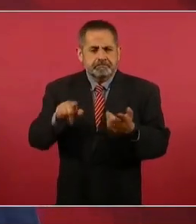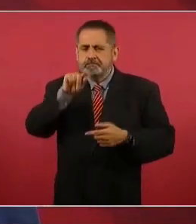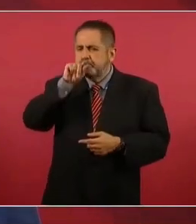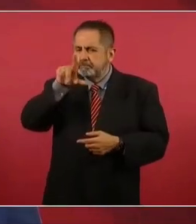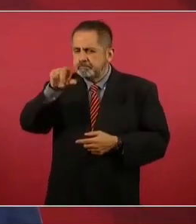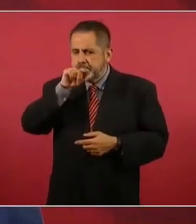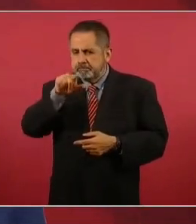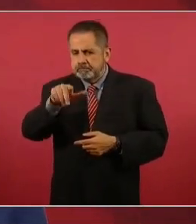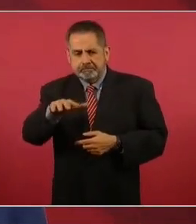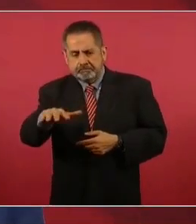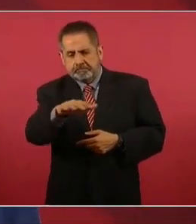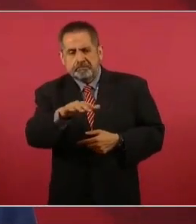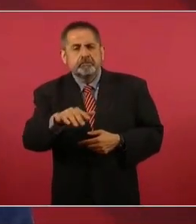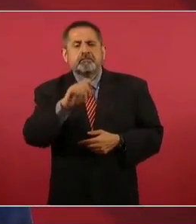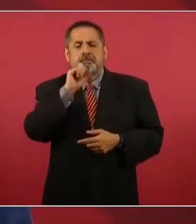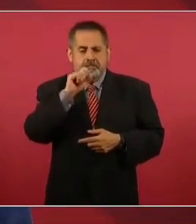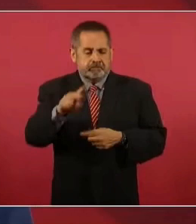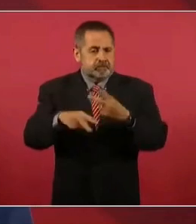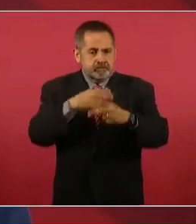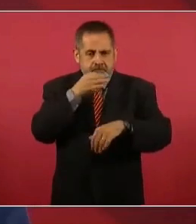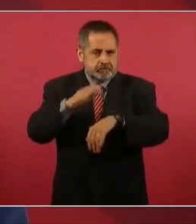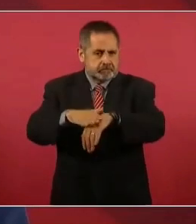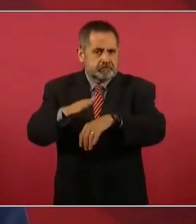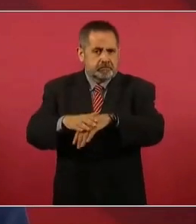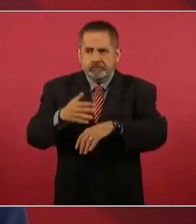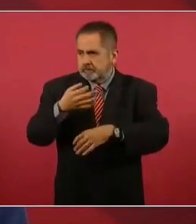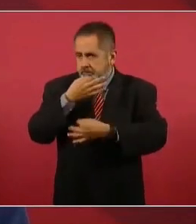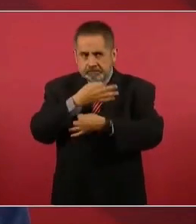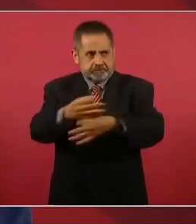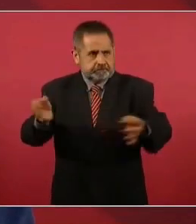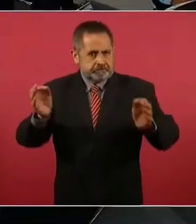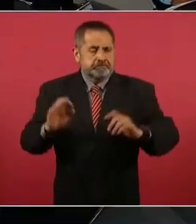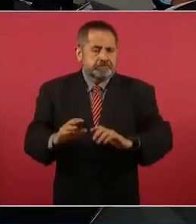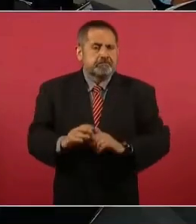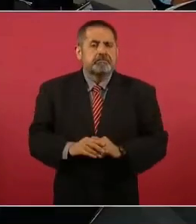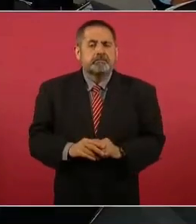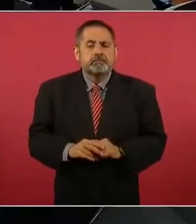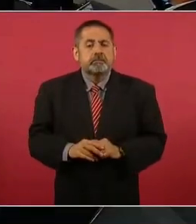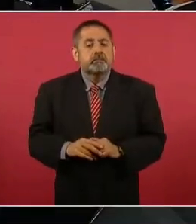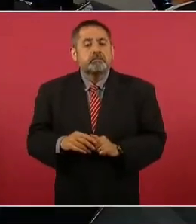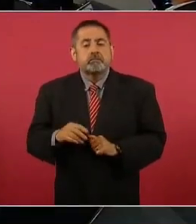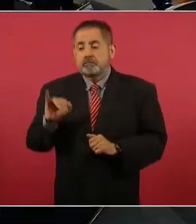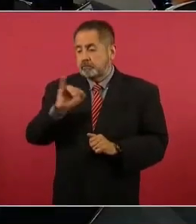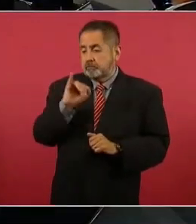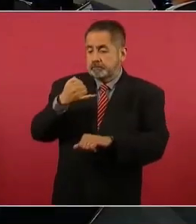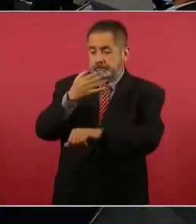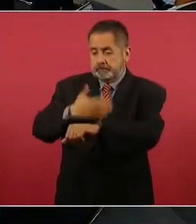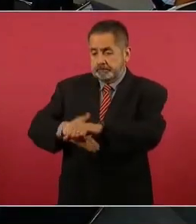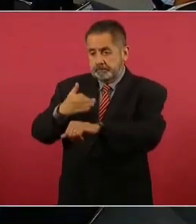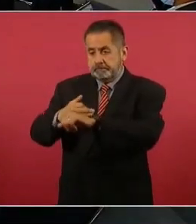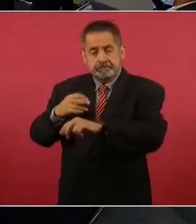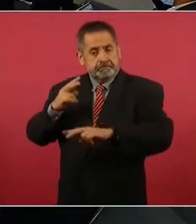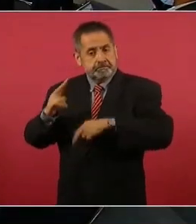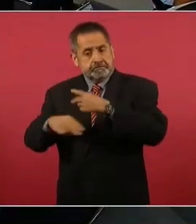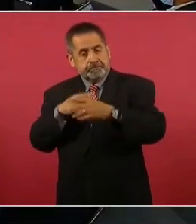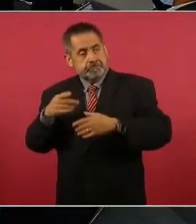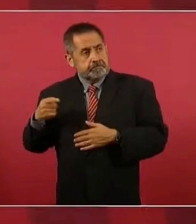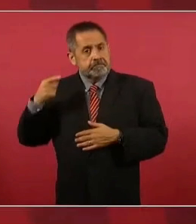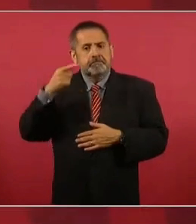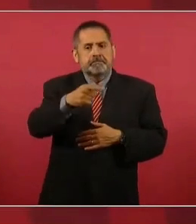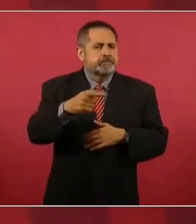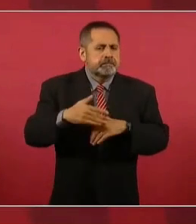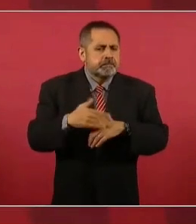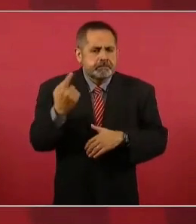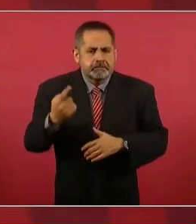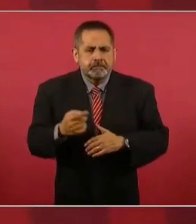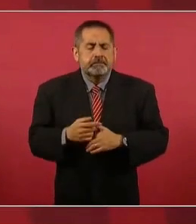Jalisco. También aprovecho para informarlo. Nos vamos el jueves en la tarde